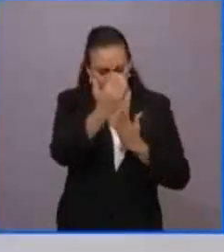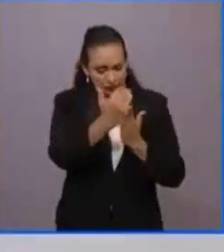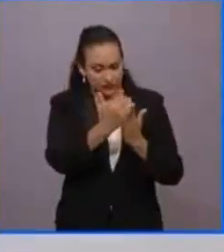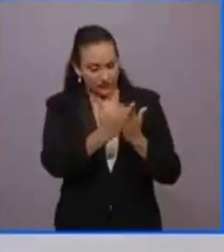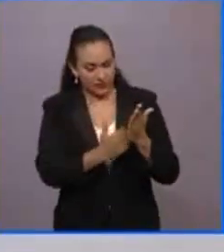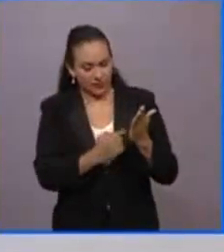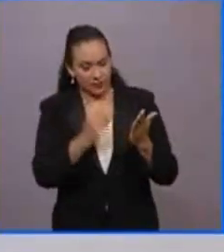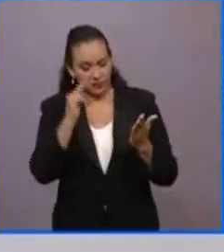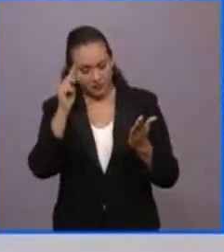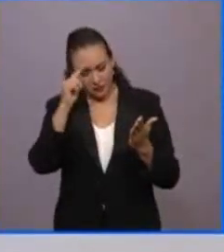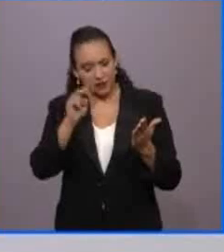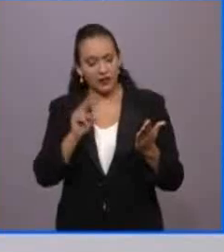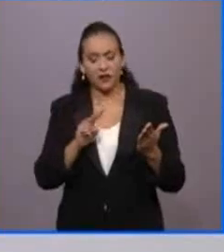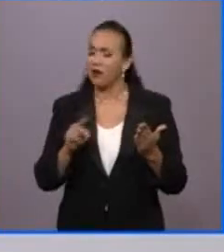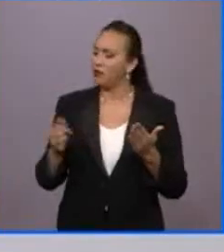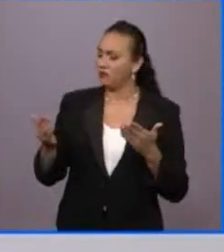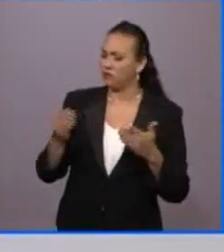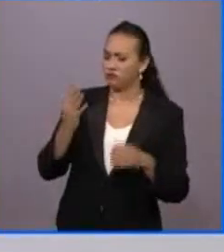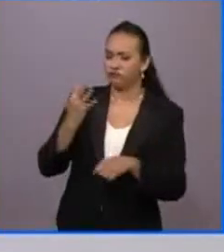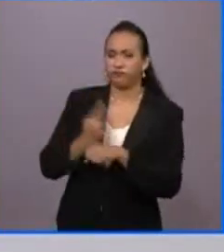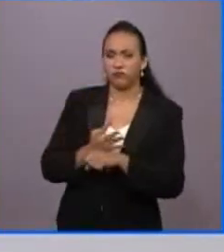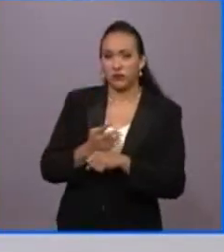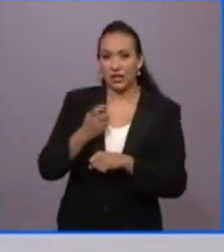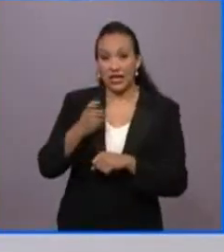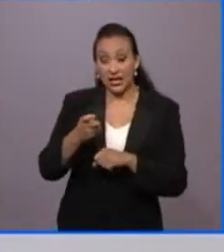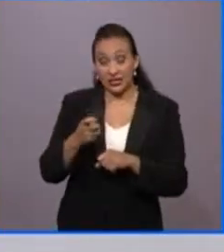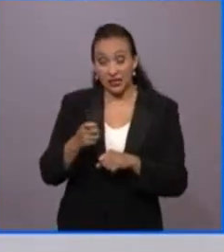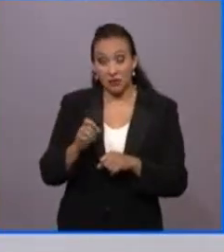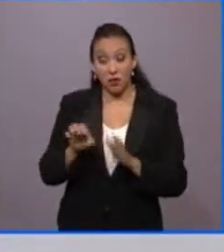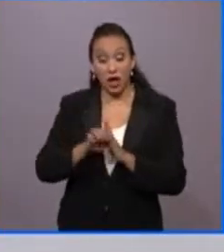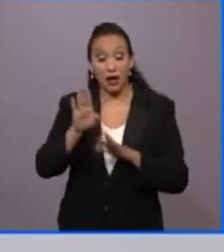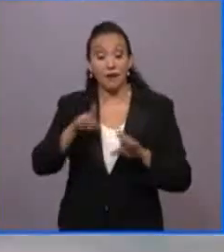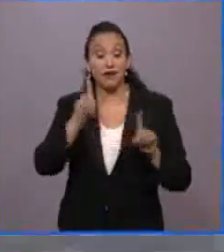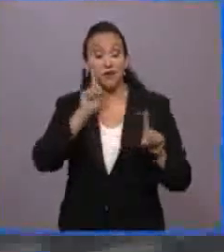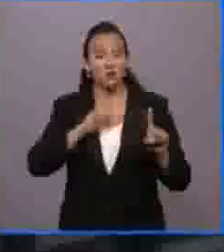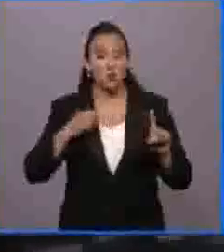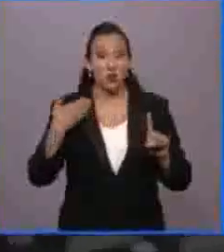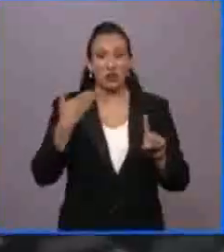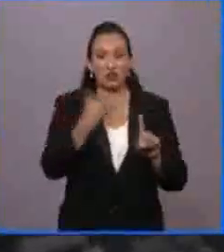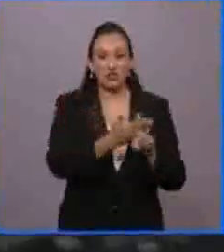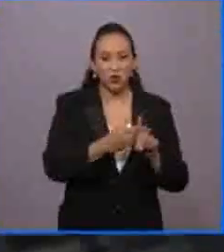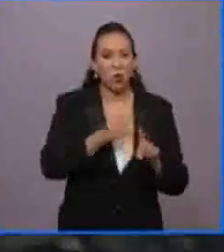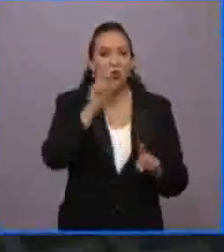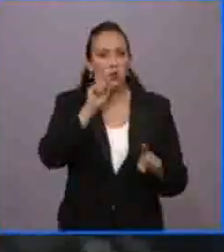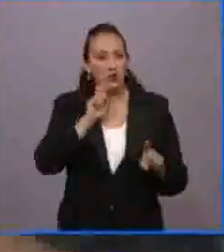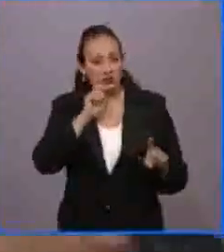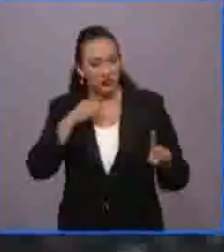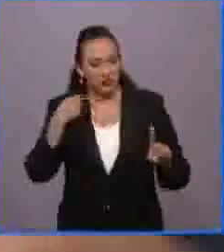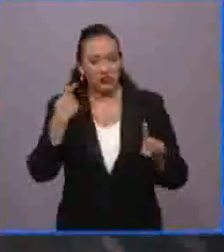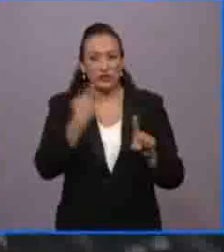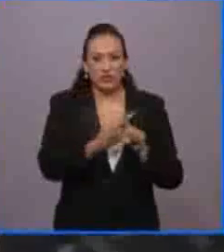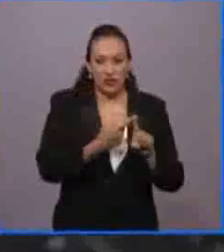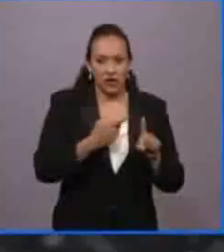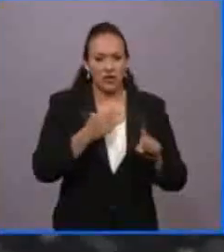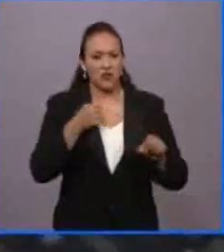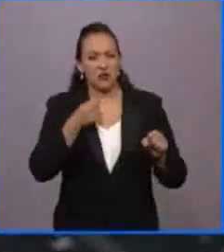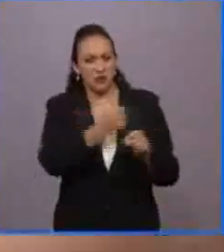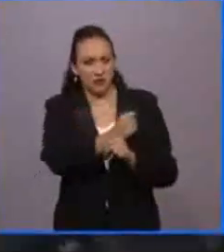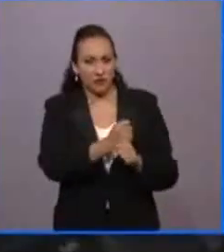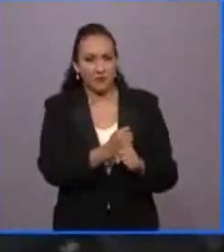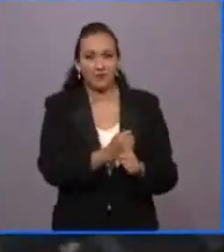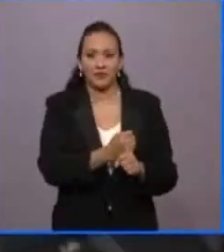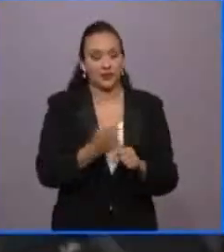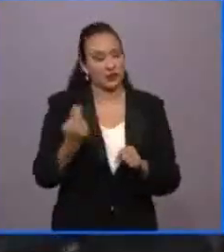procedimiento sancionador respectivo constituyen agresiones sexuales contra una mujer, el deber de juzgar con perspectiva de